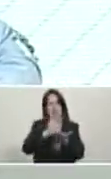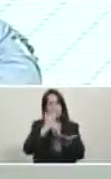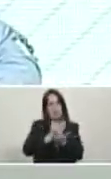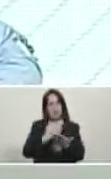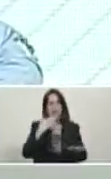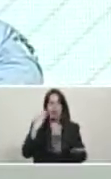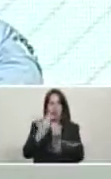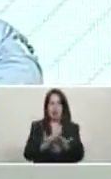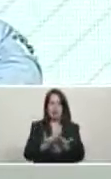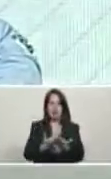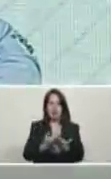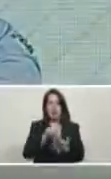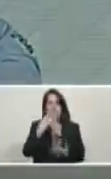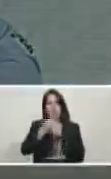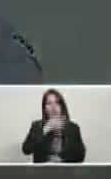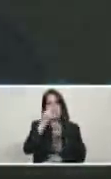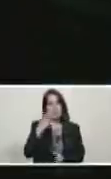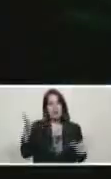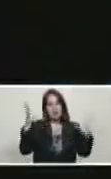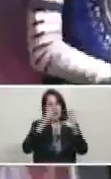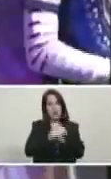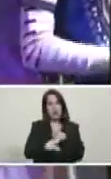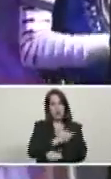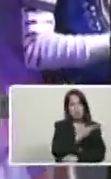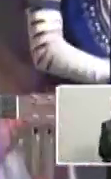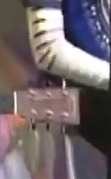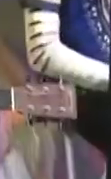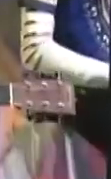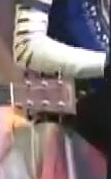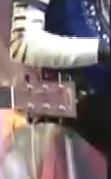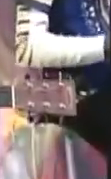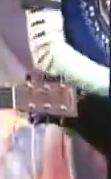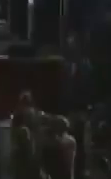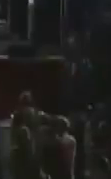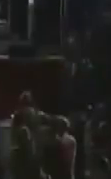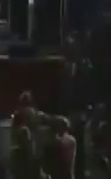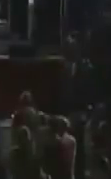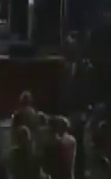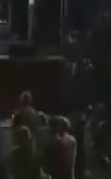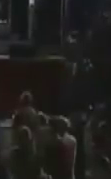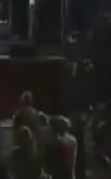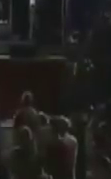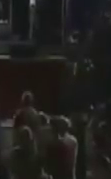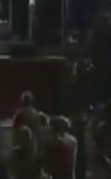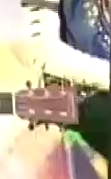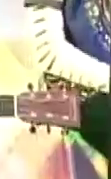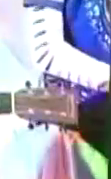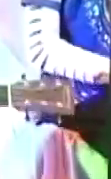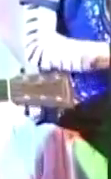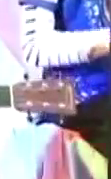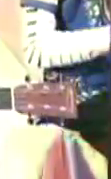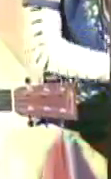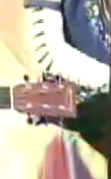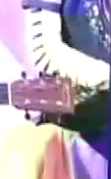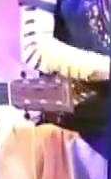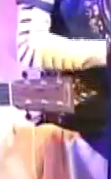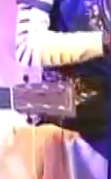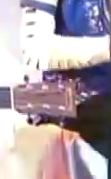muchas gracias buenas tardes buenas noches a todos qué son esos de uso